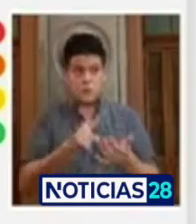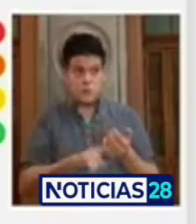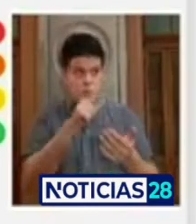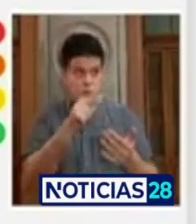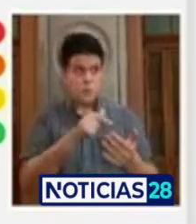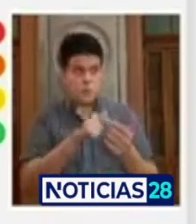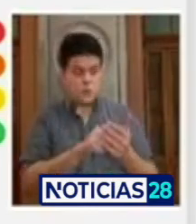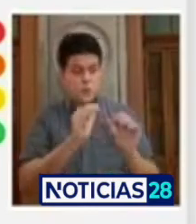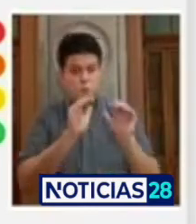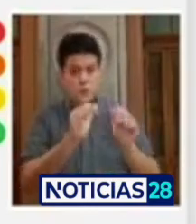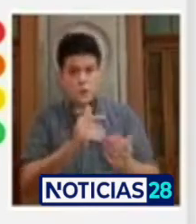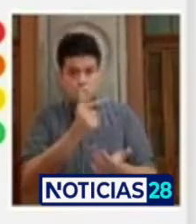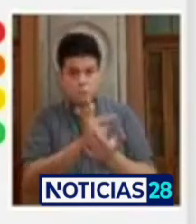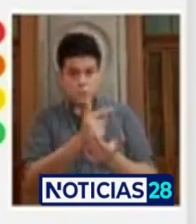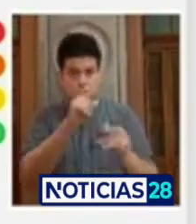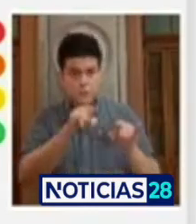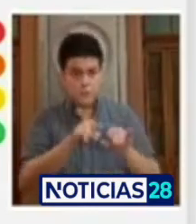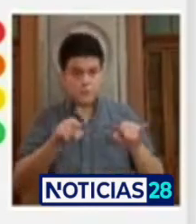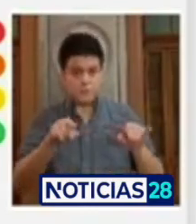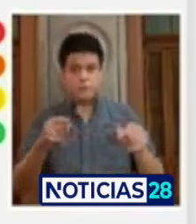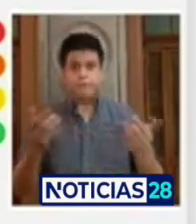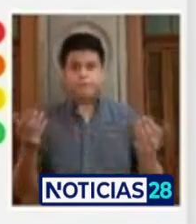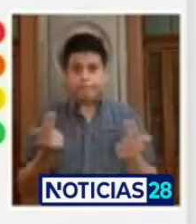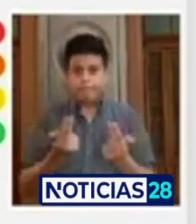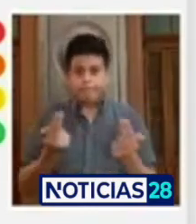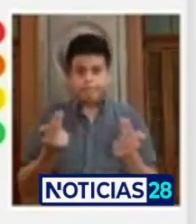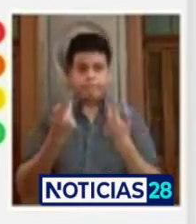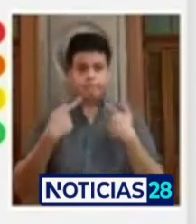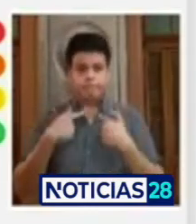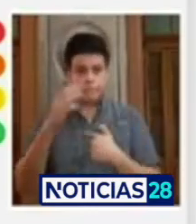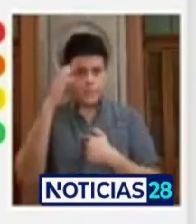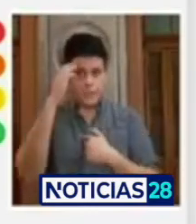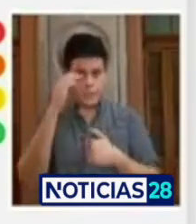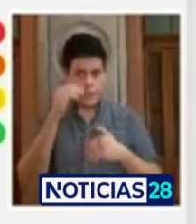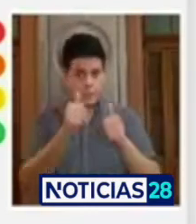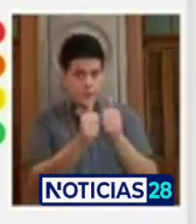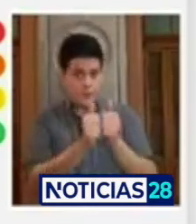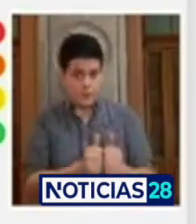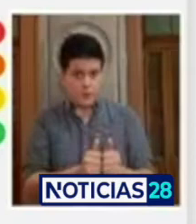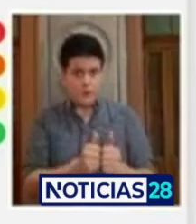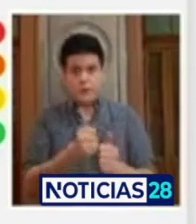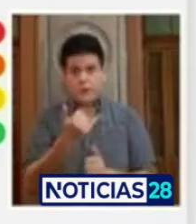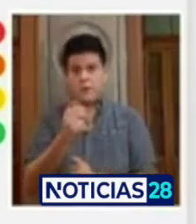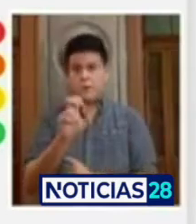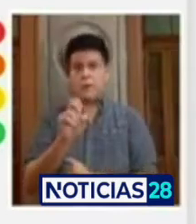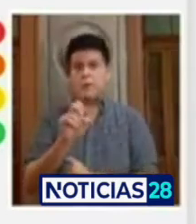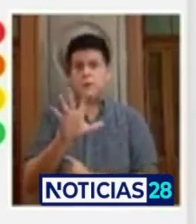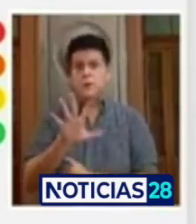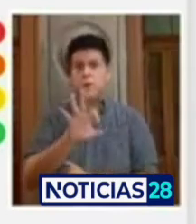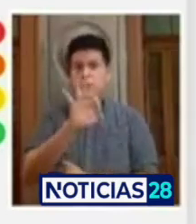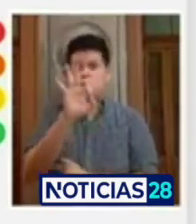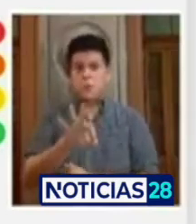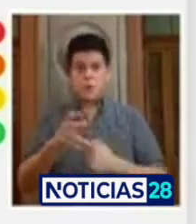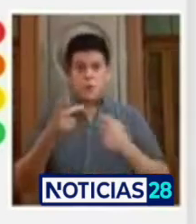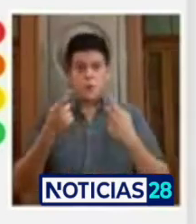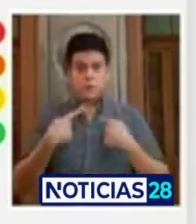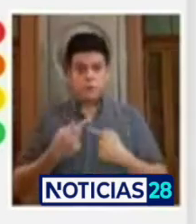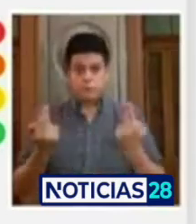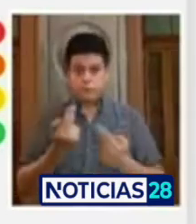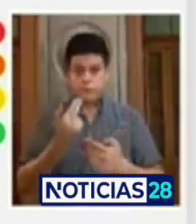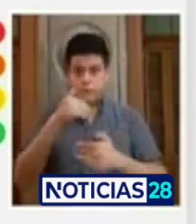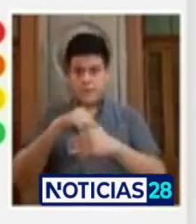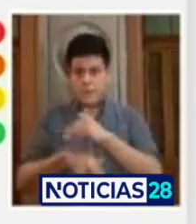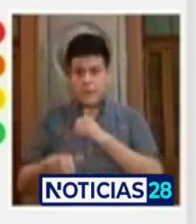intensivos y con un 35% de ocupación en las áreas de hospitalización